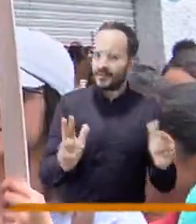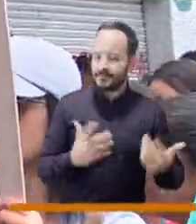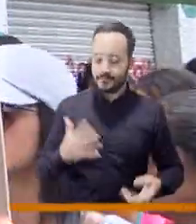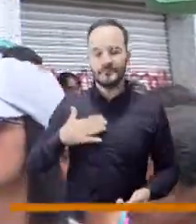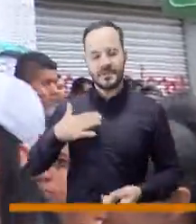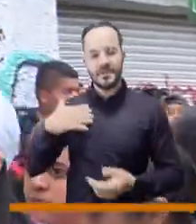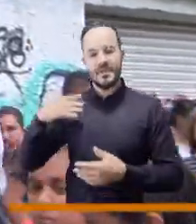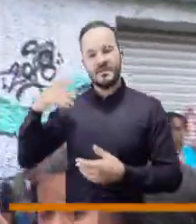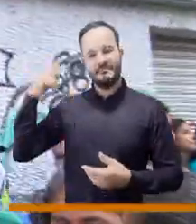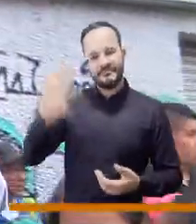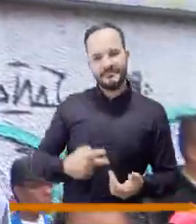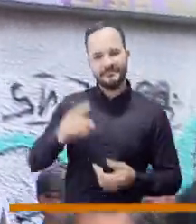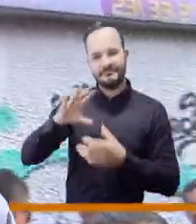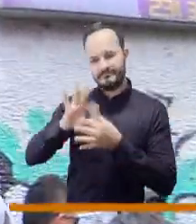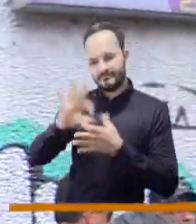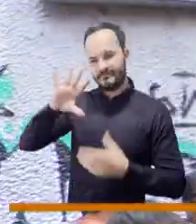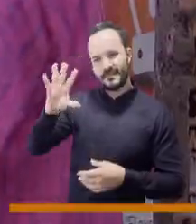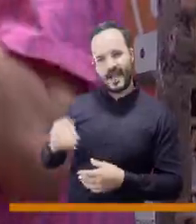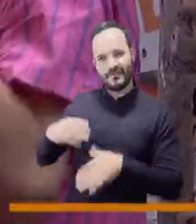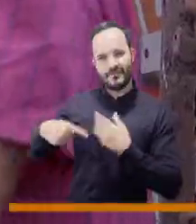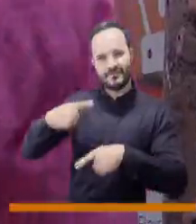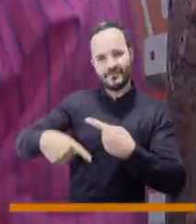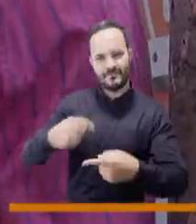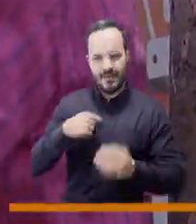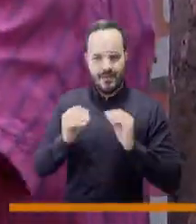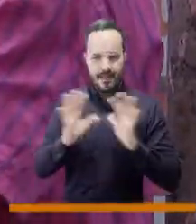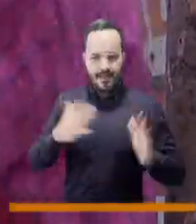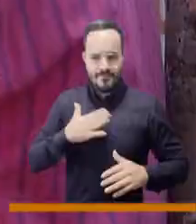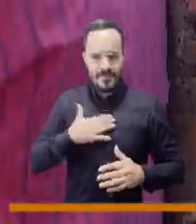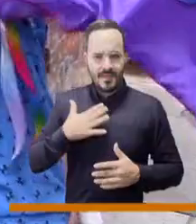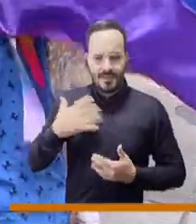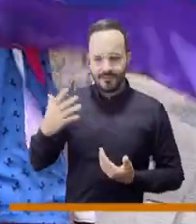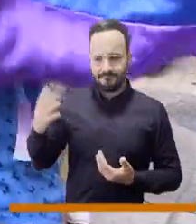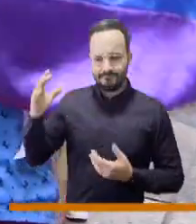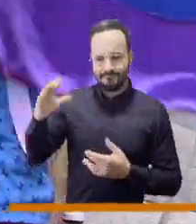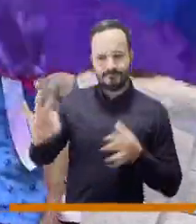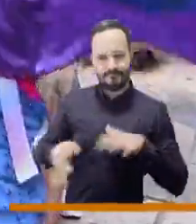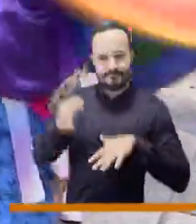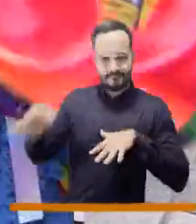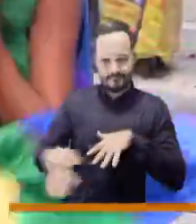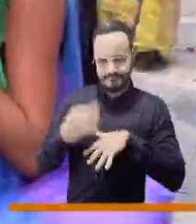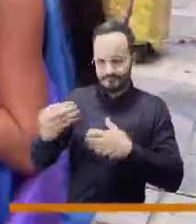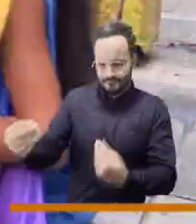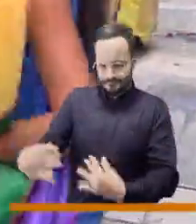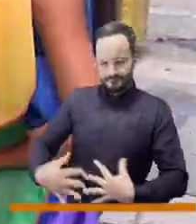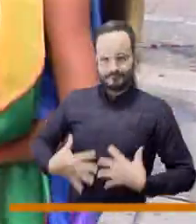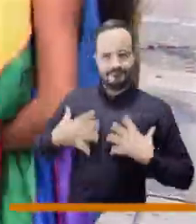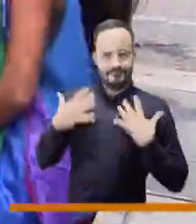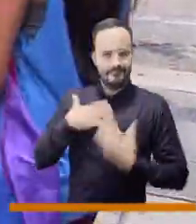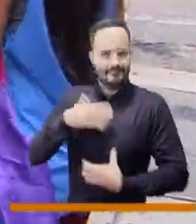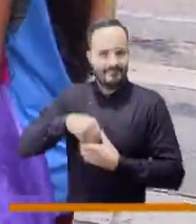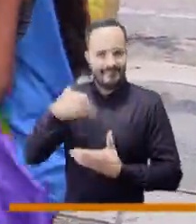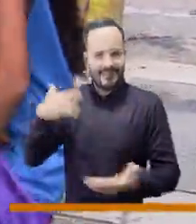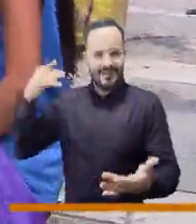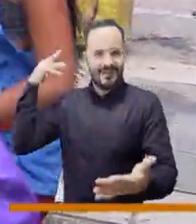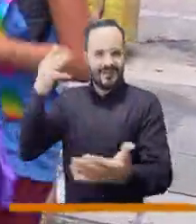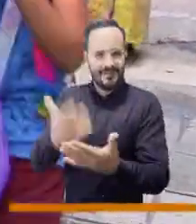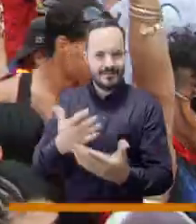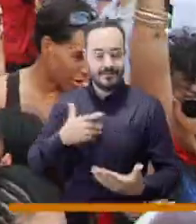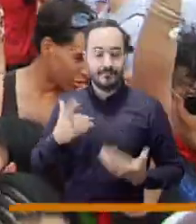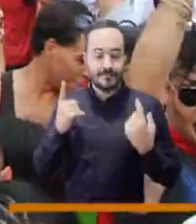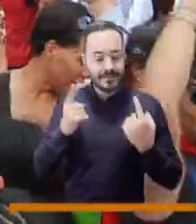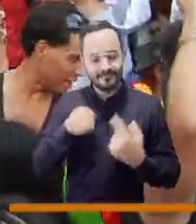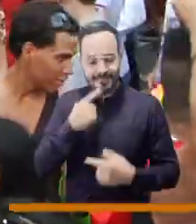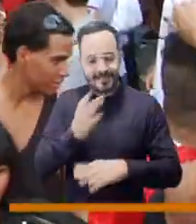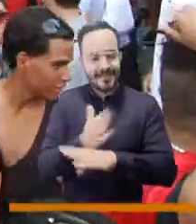raíces, de mi arraigambre, y por supuesto que, como lo decía ahorita, Ismaría no sería la que es sin ese